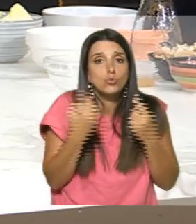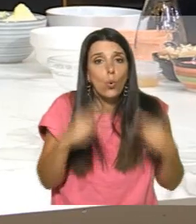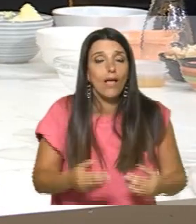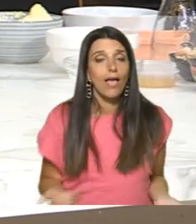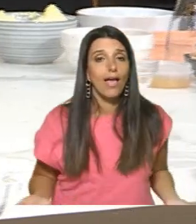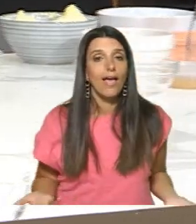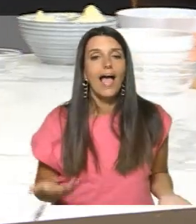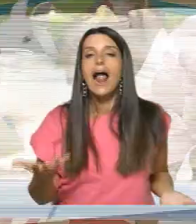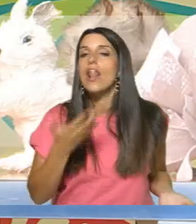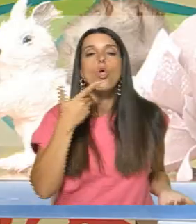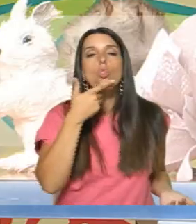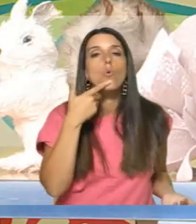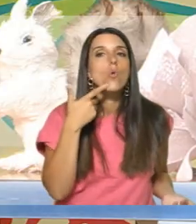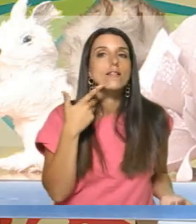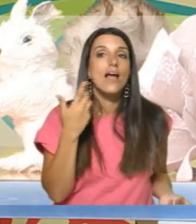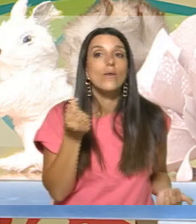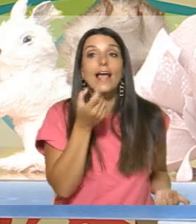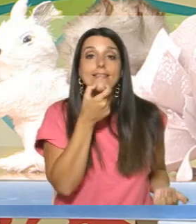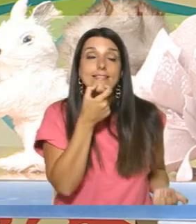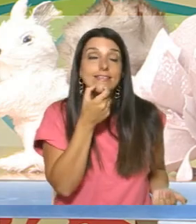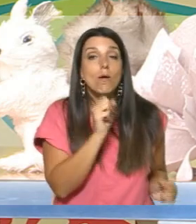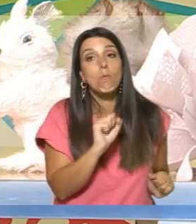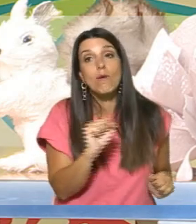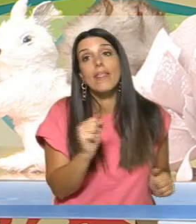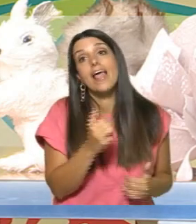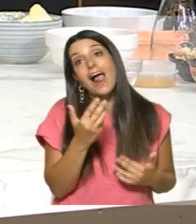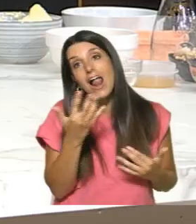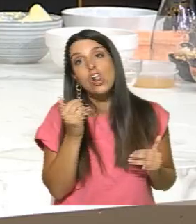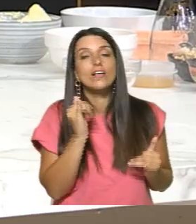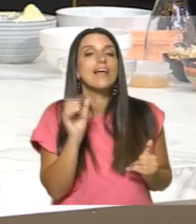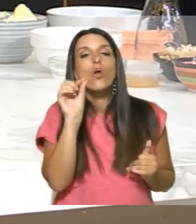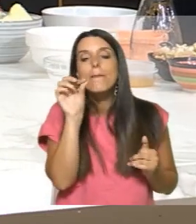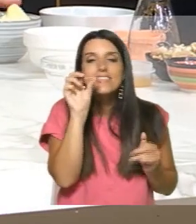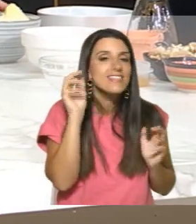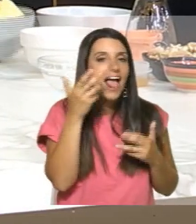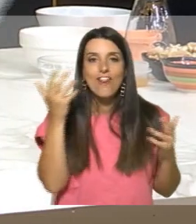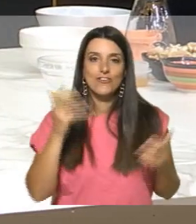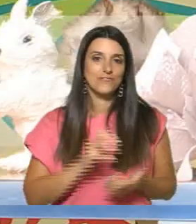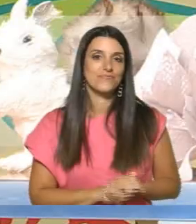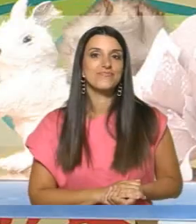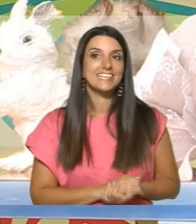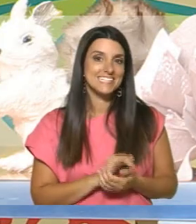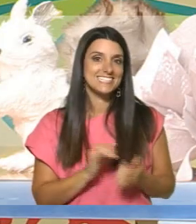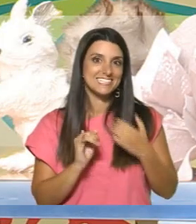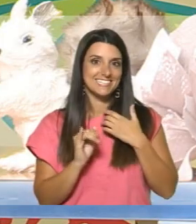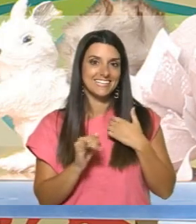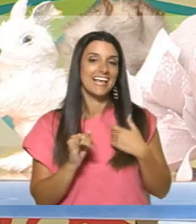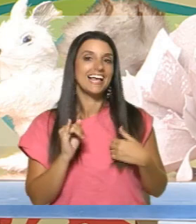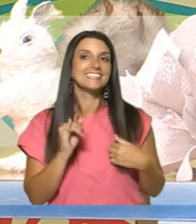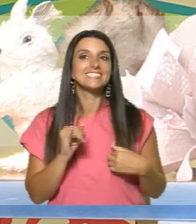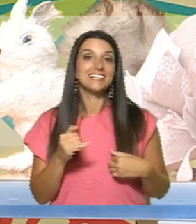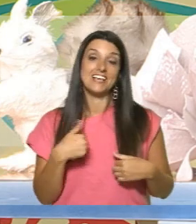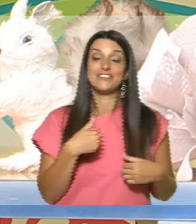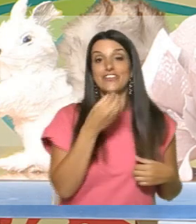cosa dulce habrá encontrado? No entiendo, la verdad. Bueno, alguna galletita puede ser. Alguna galletita, claro, alguna amiguita, a ellas les gusta cualquier cosa. Total, claro, galletita de coco que como